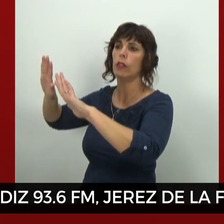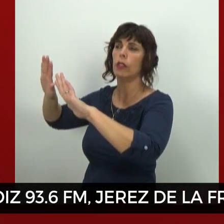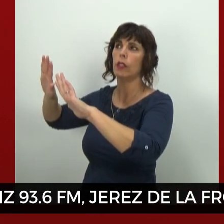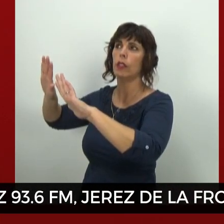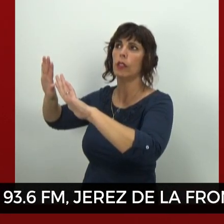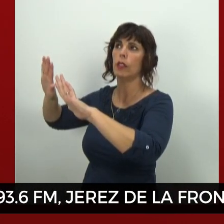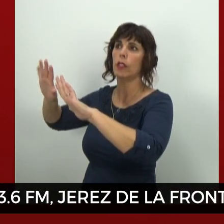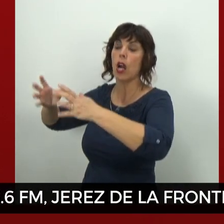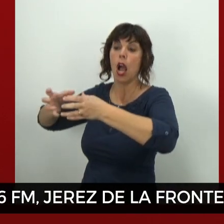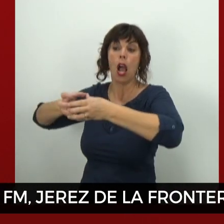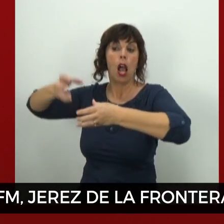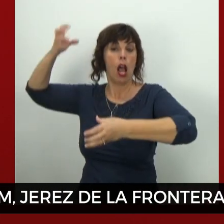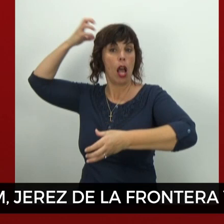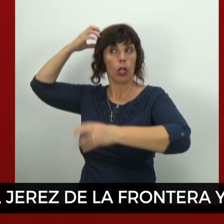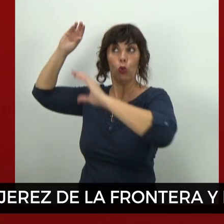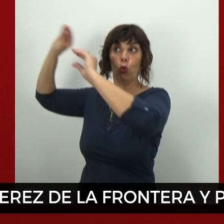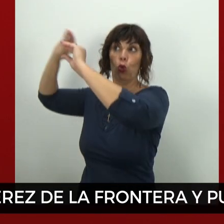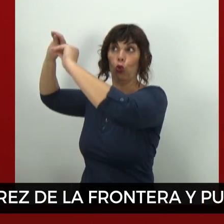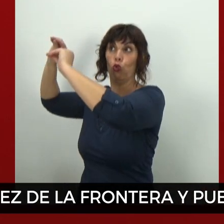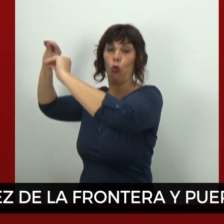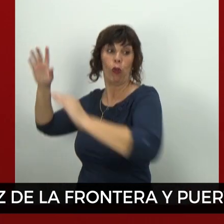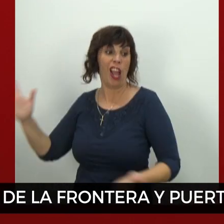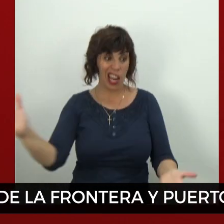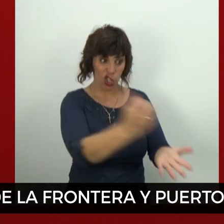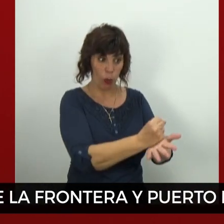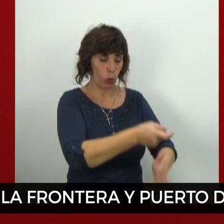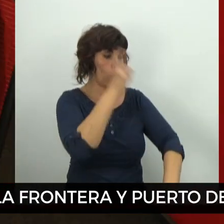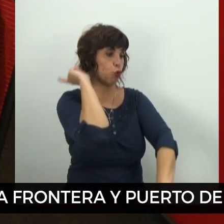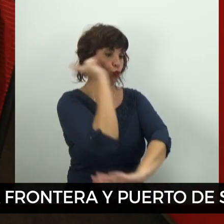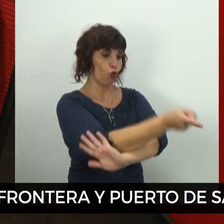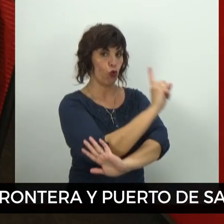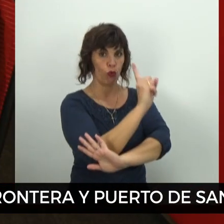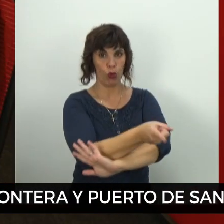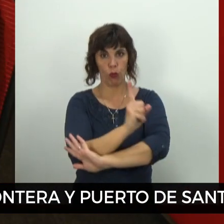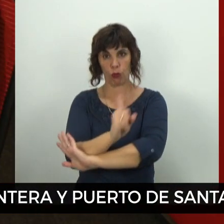su reino domina sobre todos.